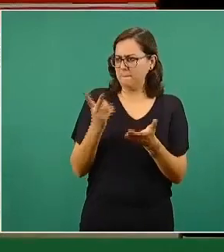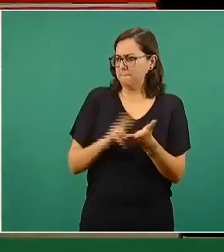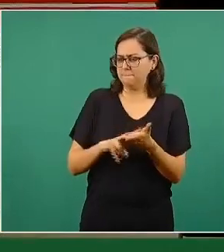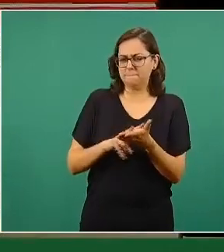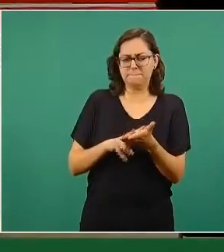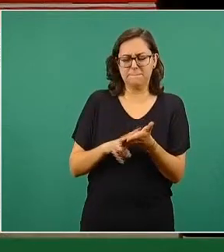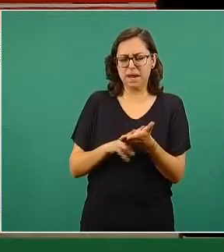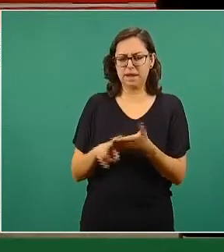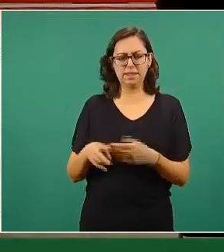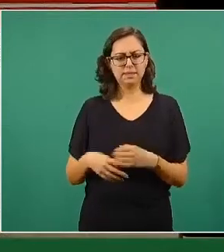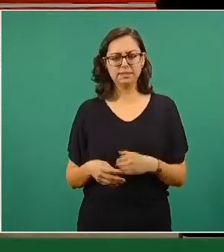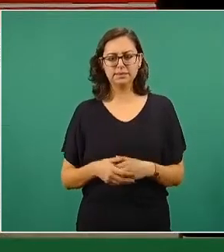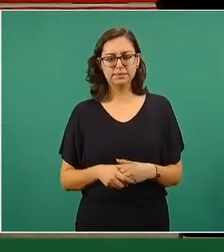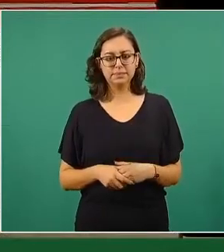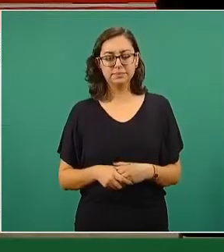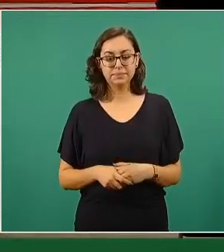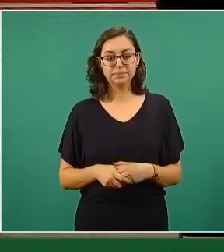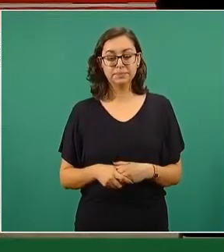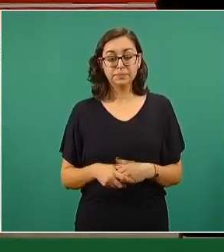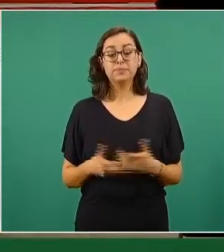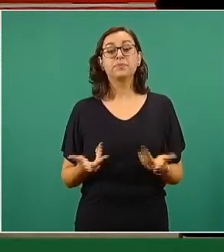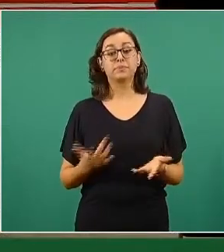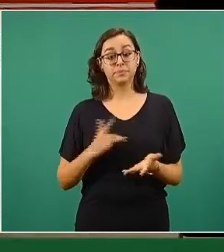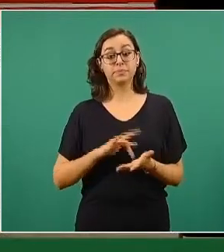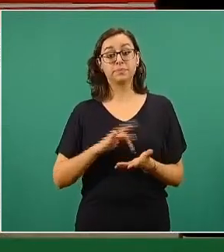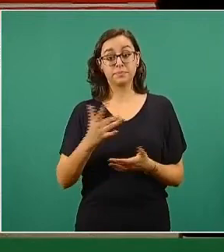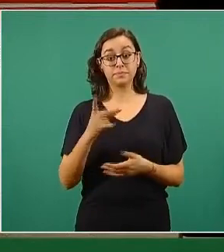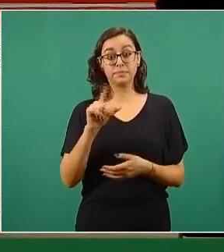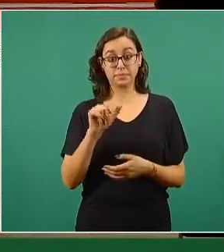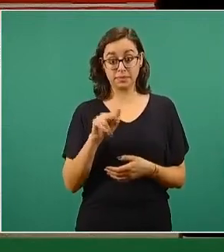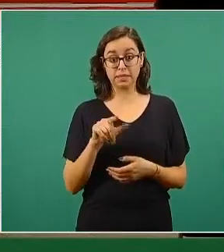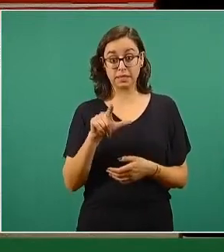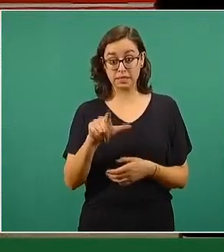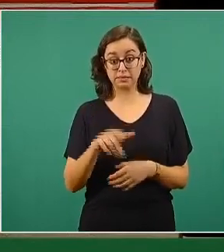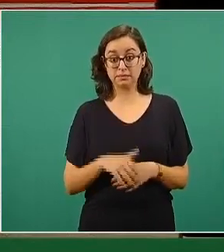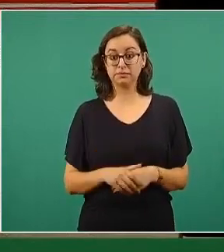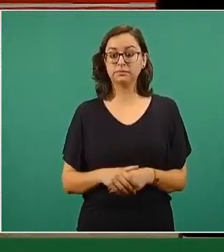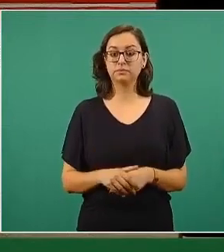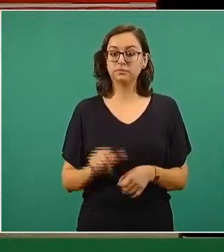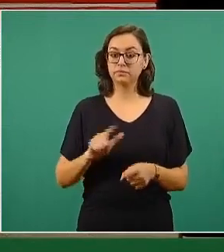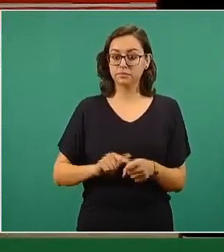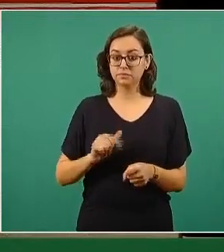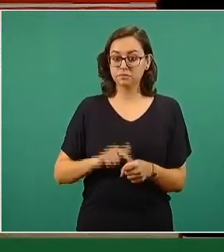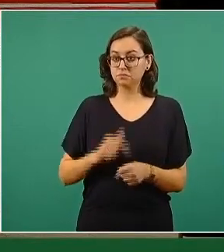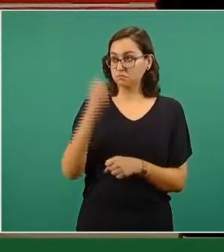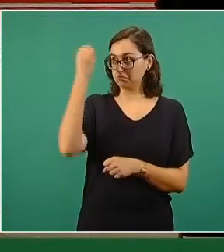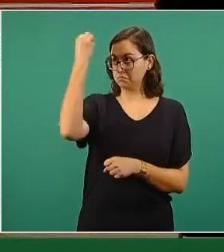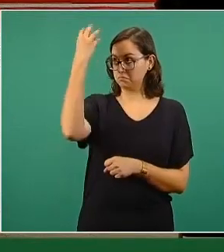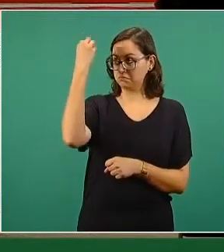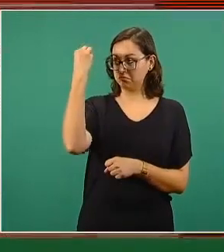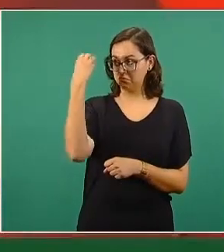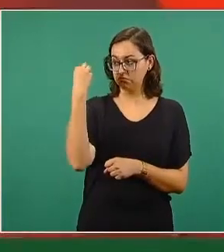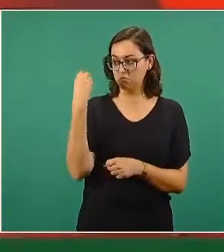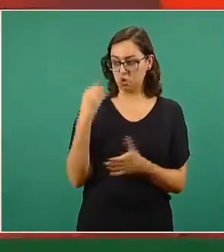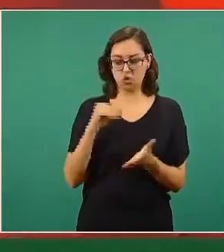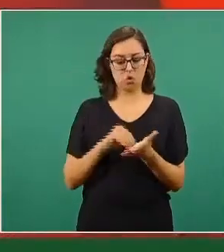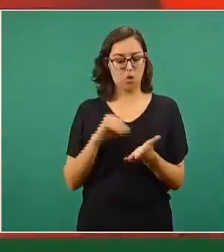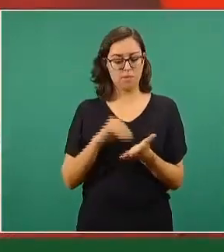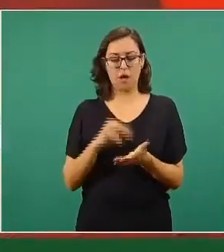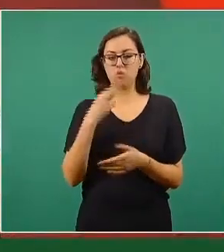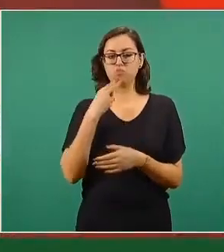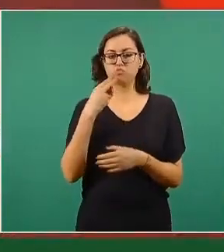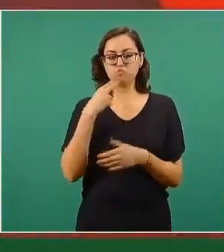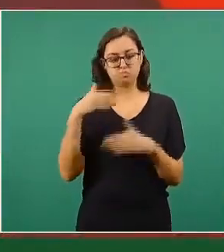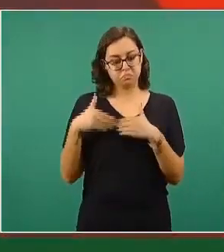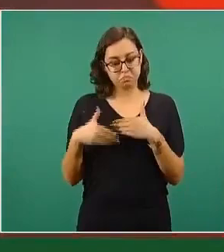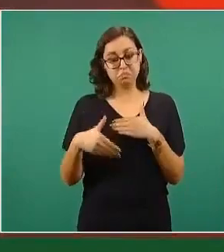Muchas gracias. Gracias, Daniel, de San Luis Potosí. El semáforo de riesgo COVID sigue en uso, sigue vigente, lo seguiremos usando